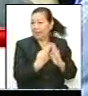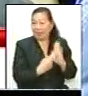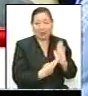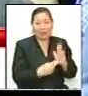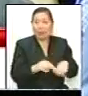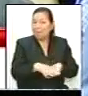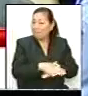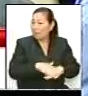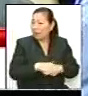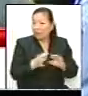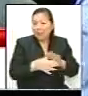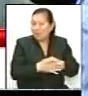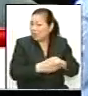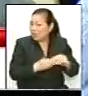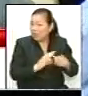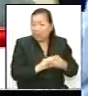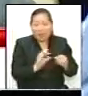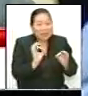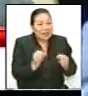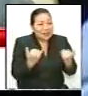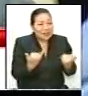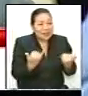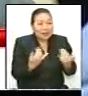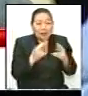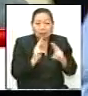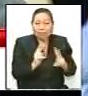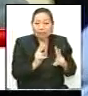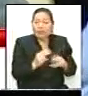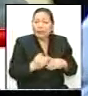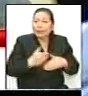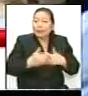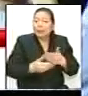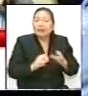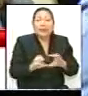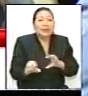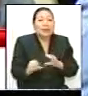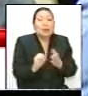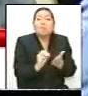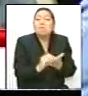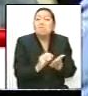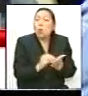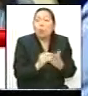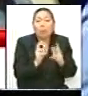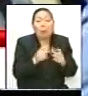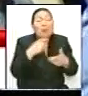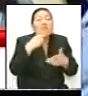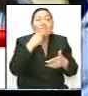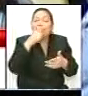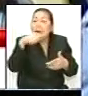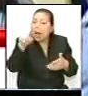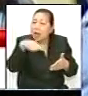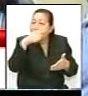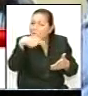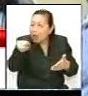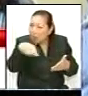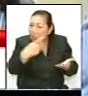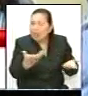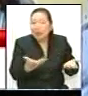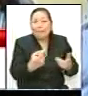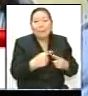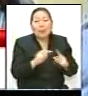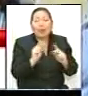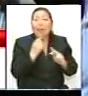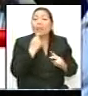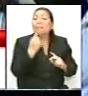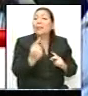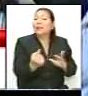del Plan Maestro Histórico, siendo estas observaciones las siguientes, y se hacen muchas observaciones. Y dentro de esas observaciones